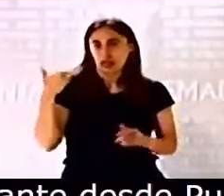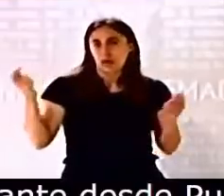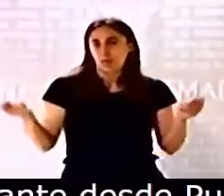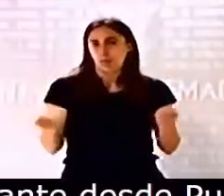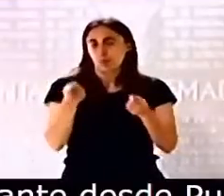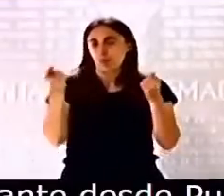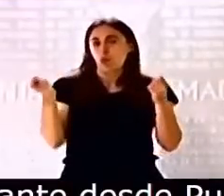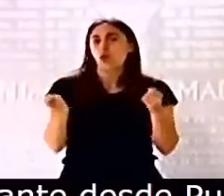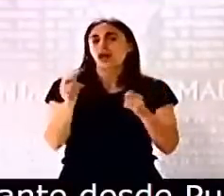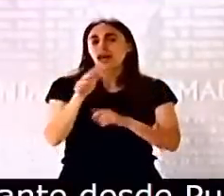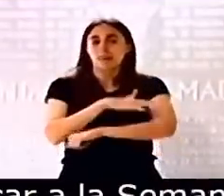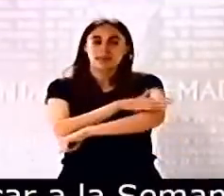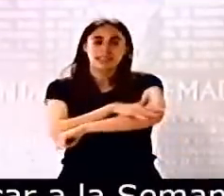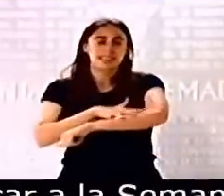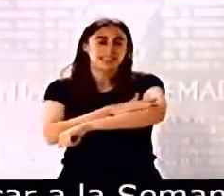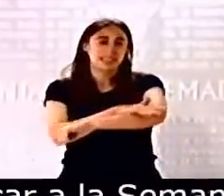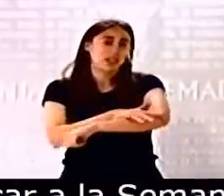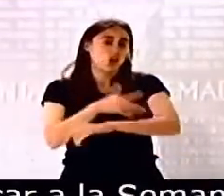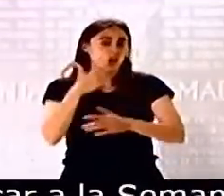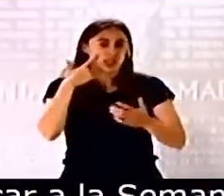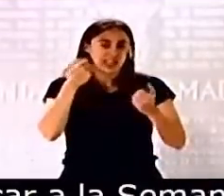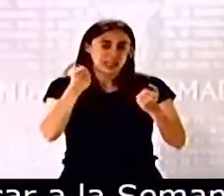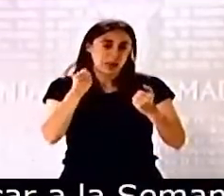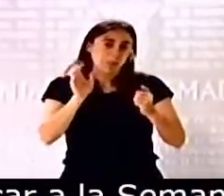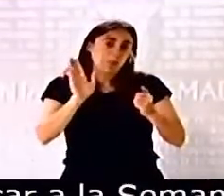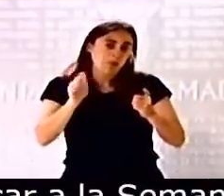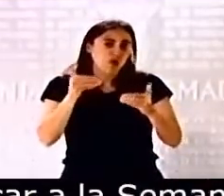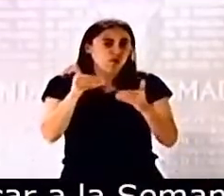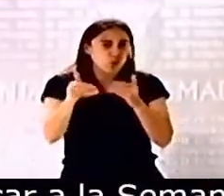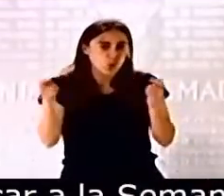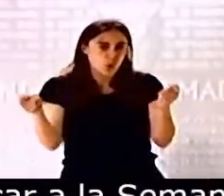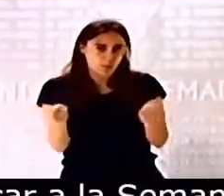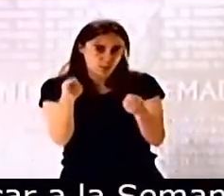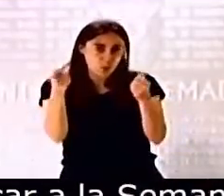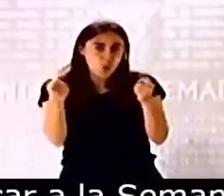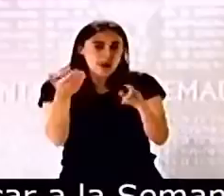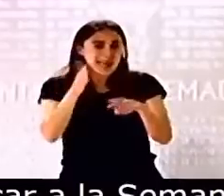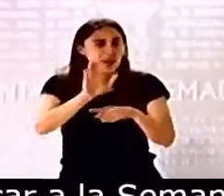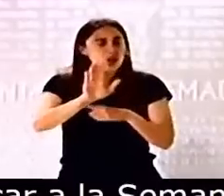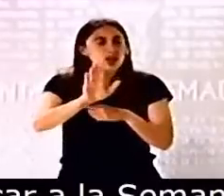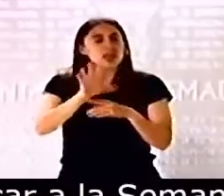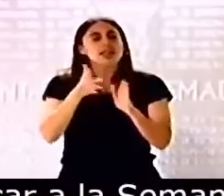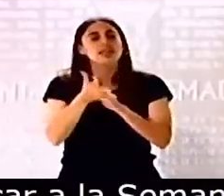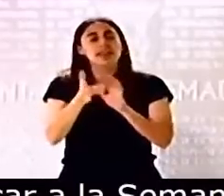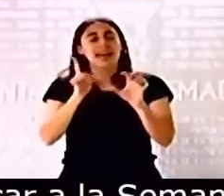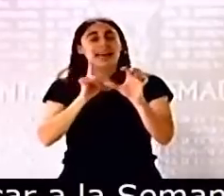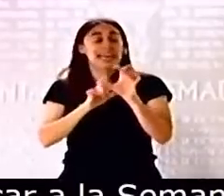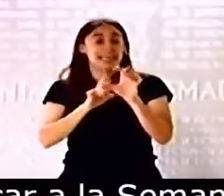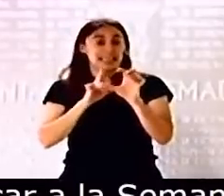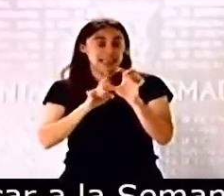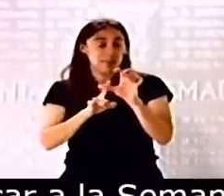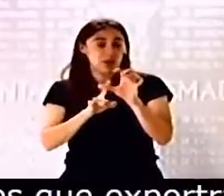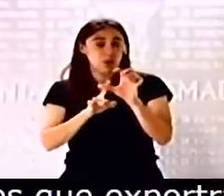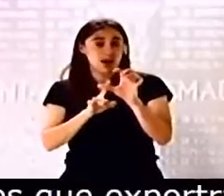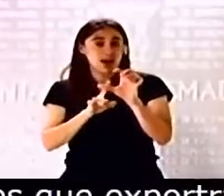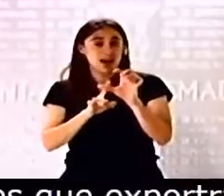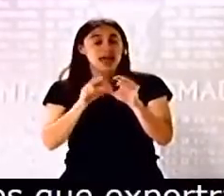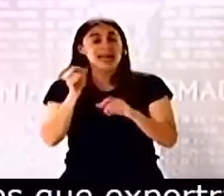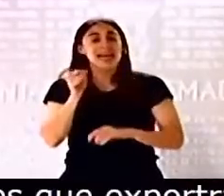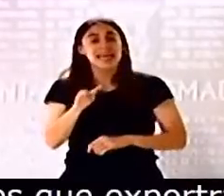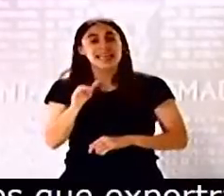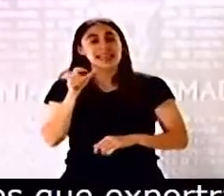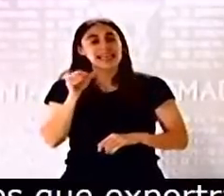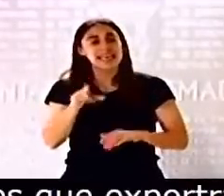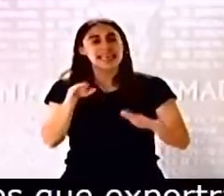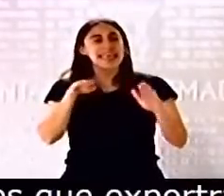Sanidad, o la hará pública en un breve plazo de tiempo, es que Extremadura se sitúa en una incidencia